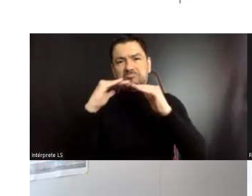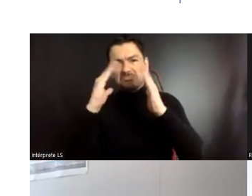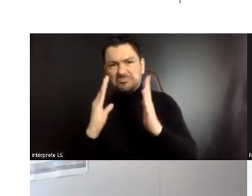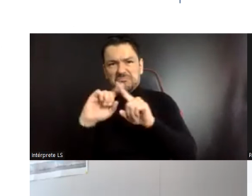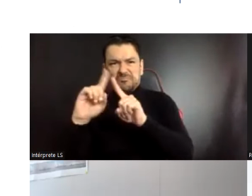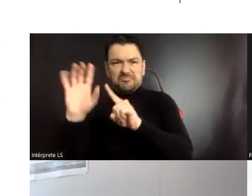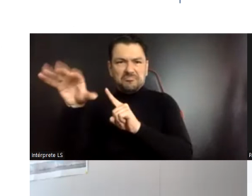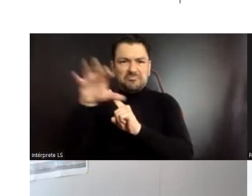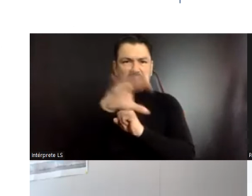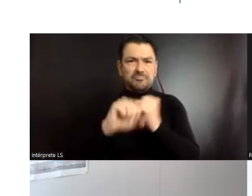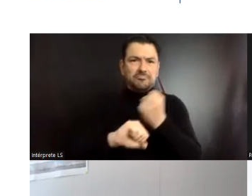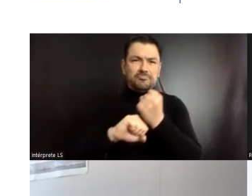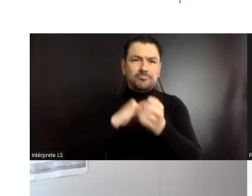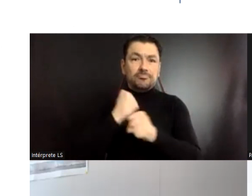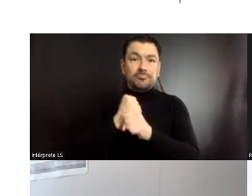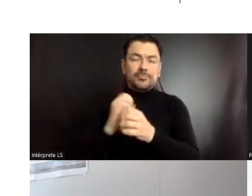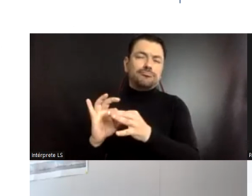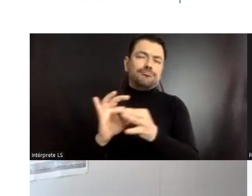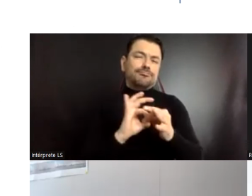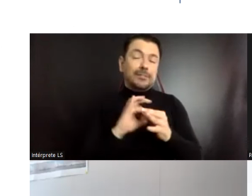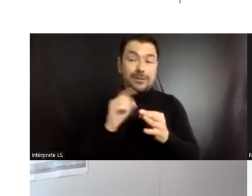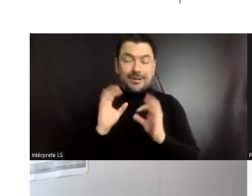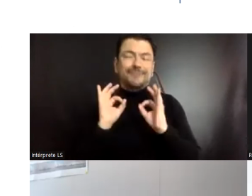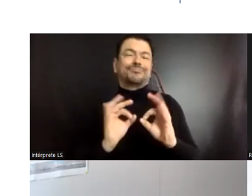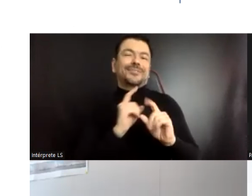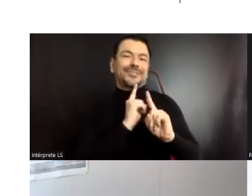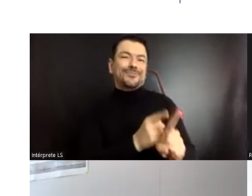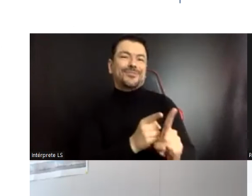Esto centrado en un abordaje enfocado en las personas,